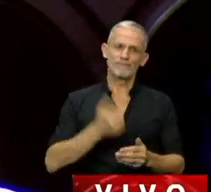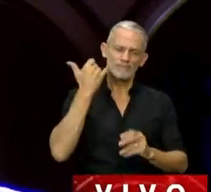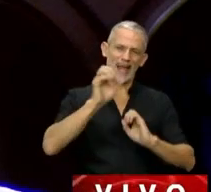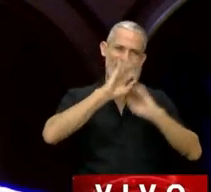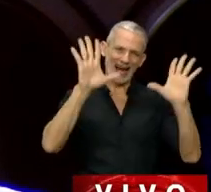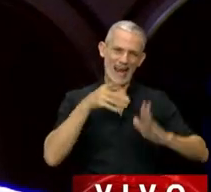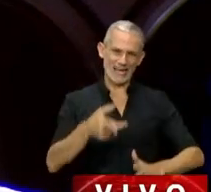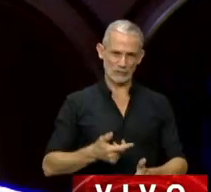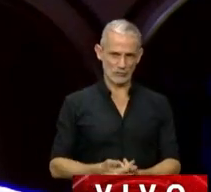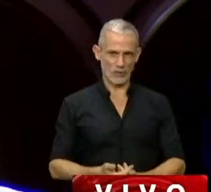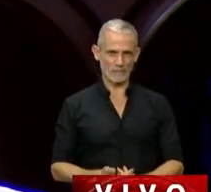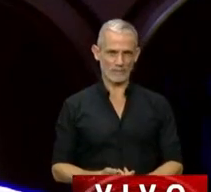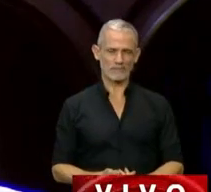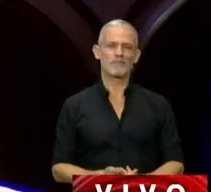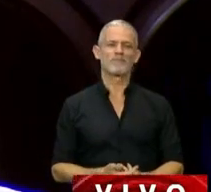esta aclaración,